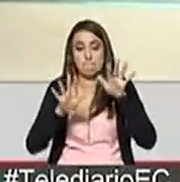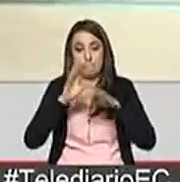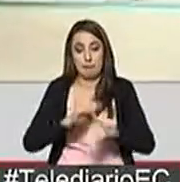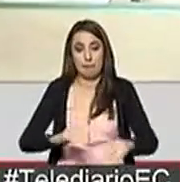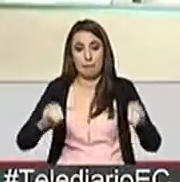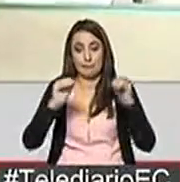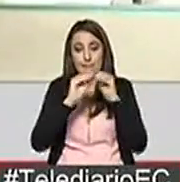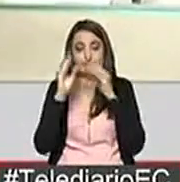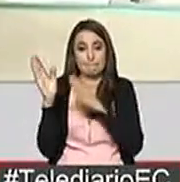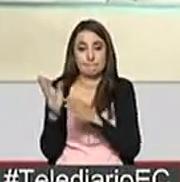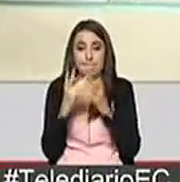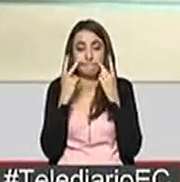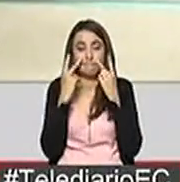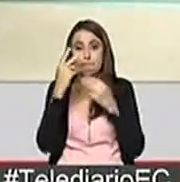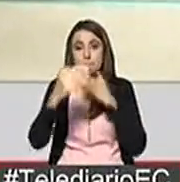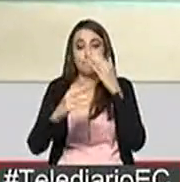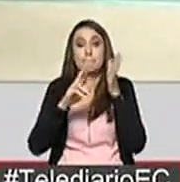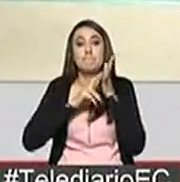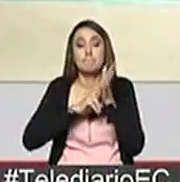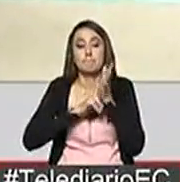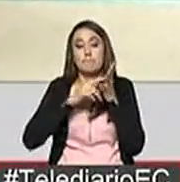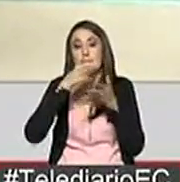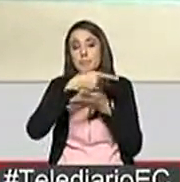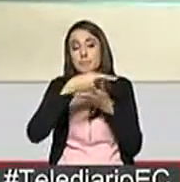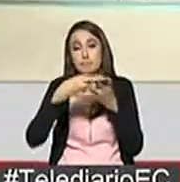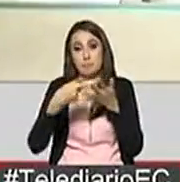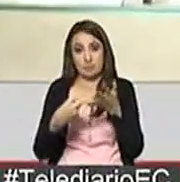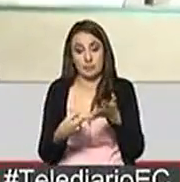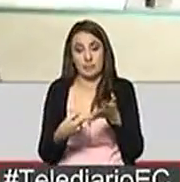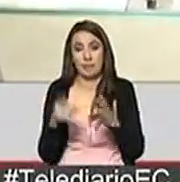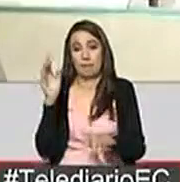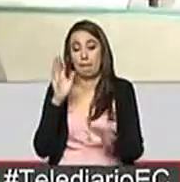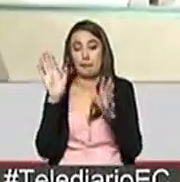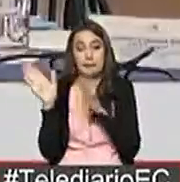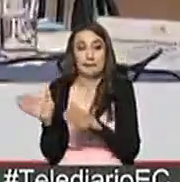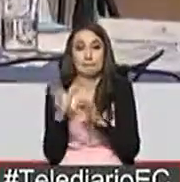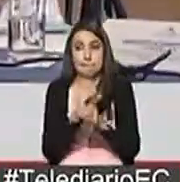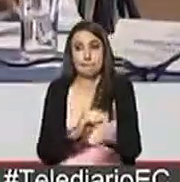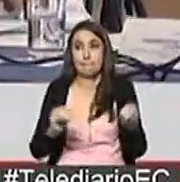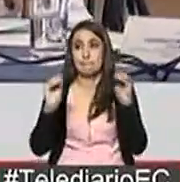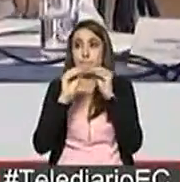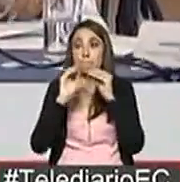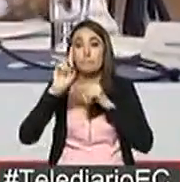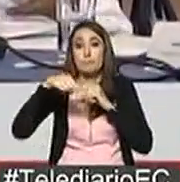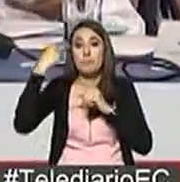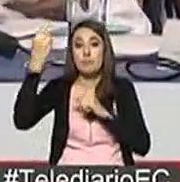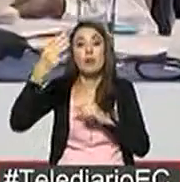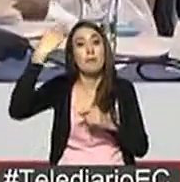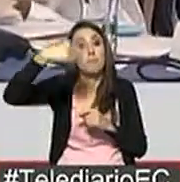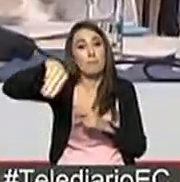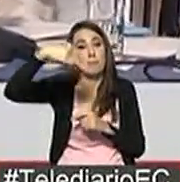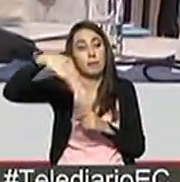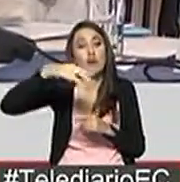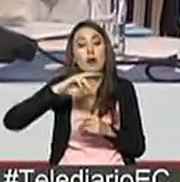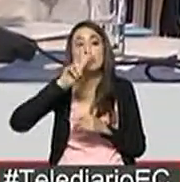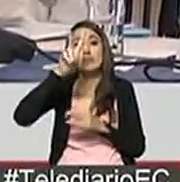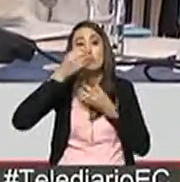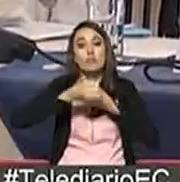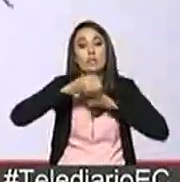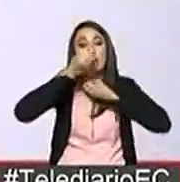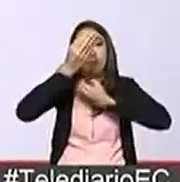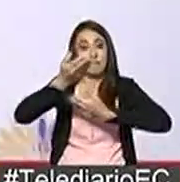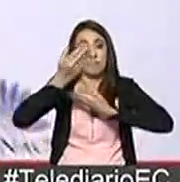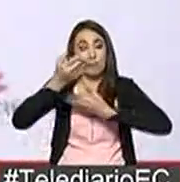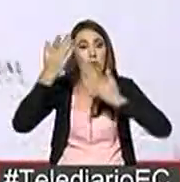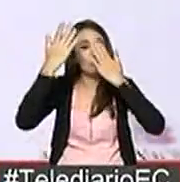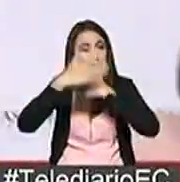de preferencia, como un requisito adicional, ojalá devenga de la carrera fiscal. Para el próximo miércoles estarían listos los dos informes sobre estas enmiendas,